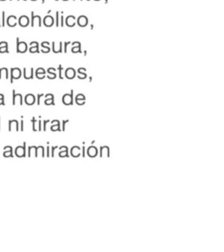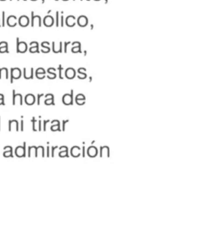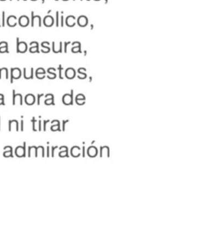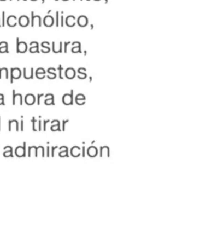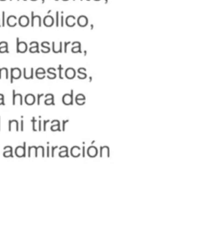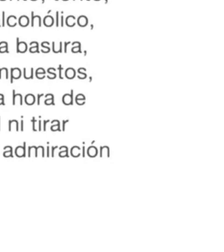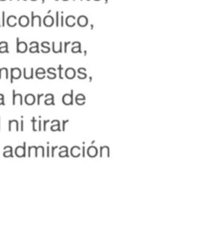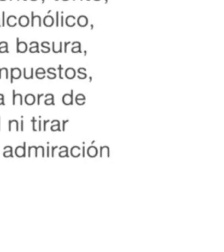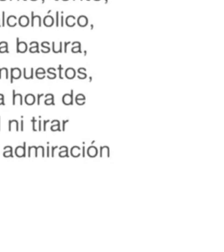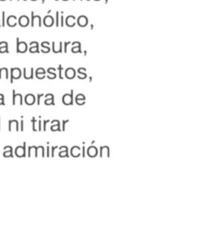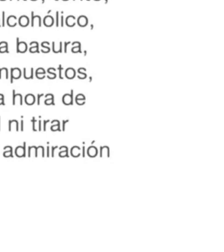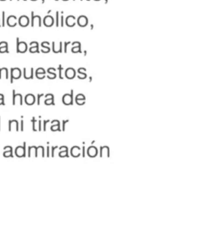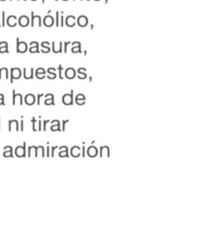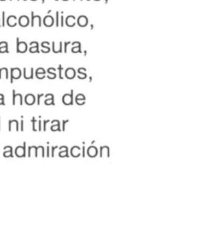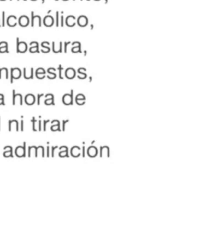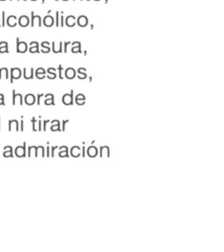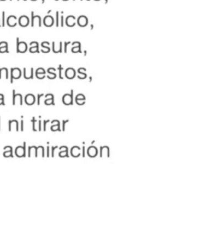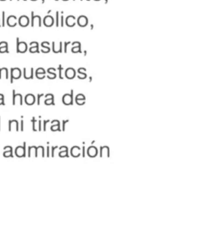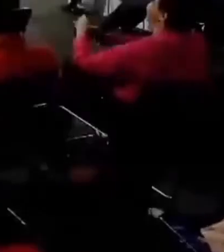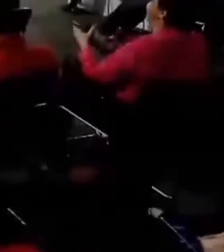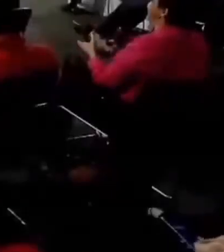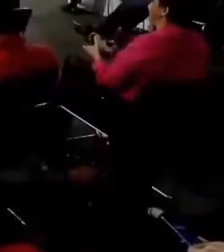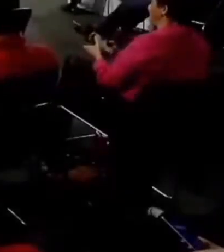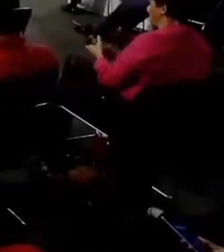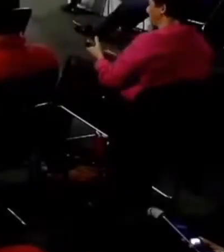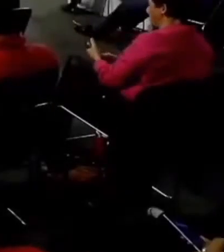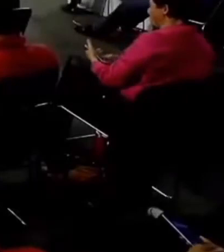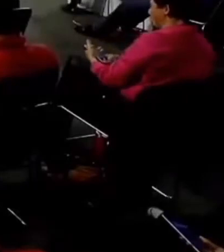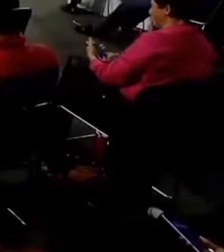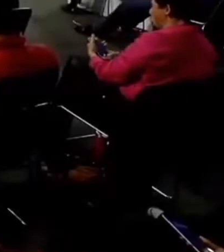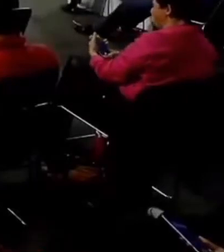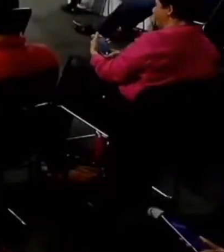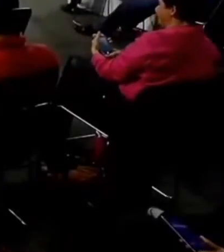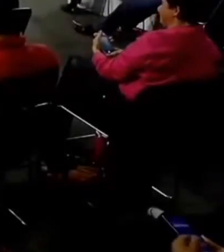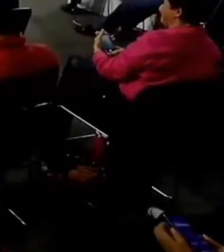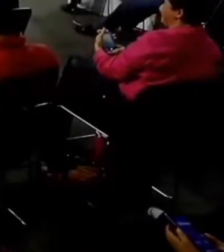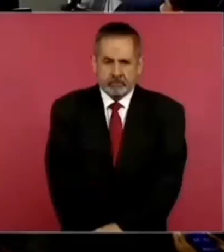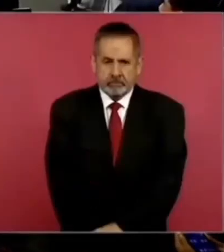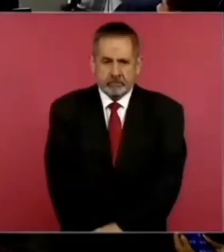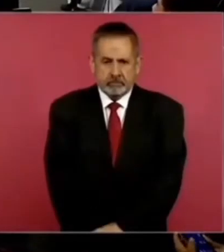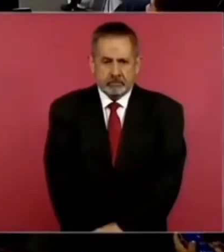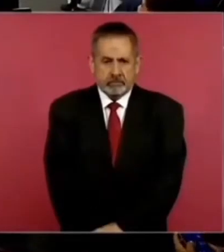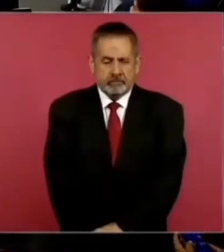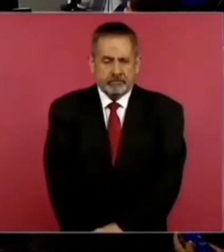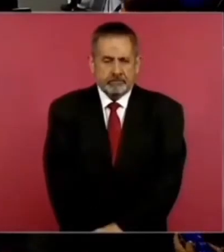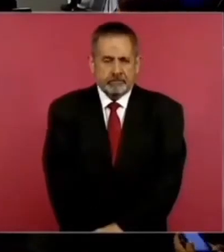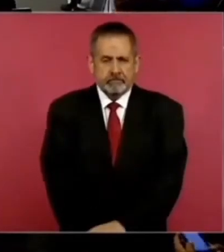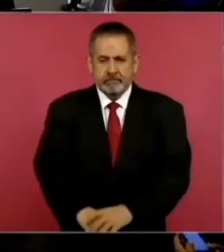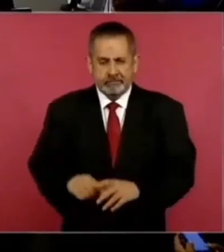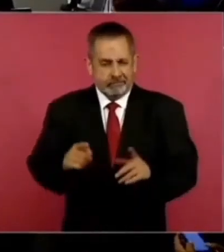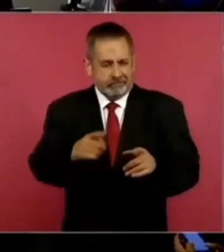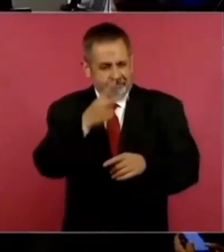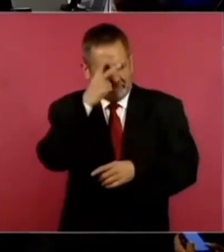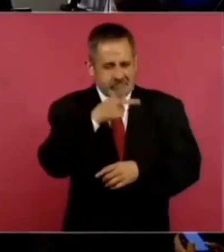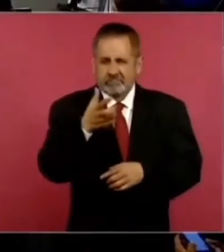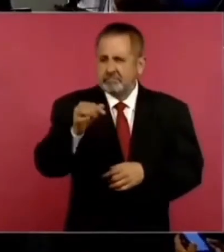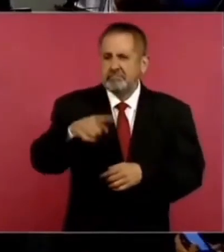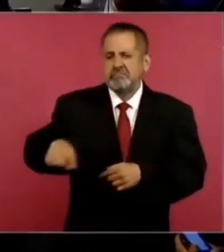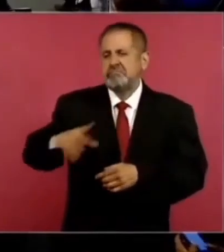Temperamental. Alcohólico. Arbitrario. Golpea a sus hijos.